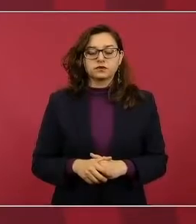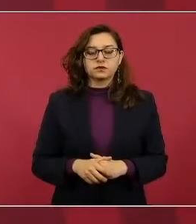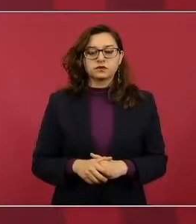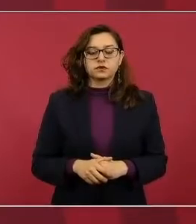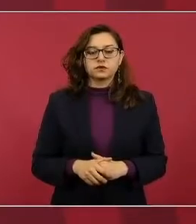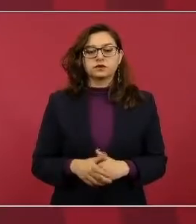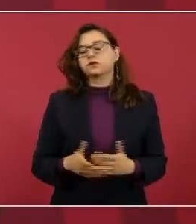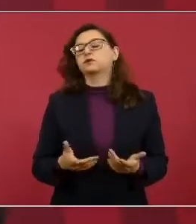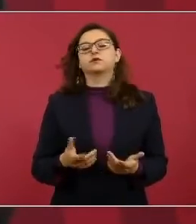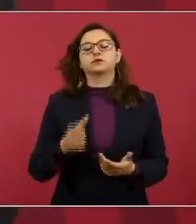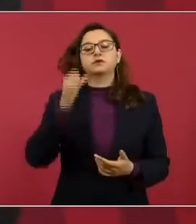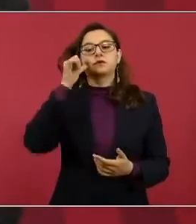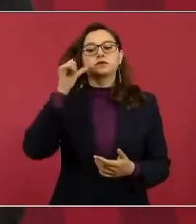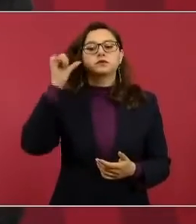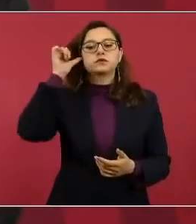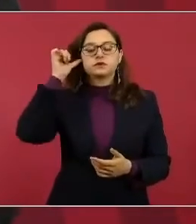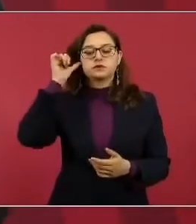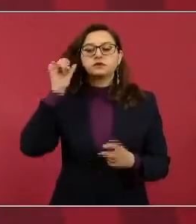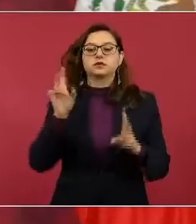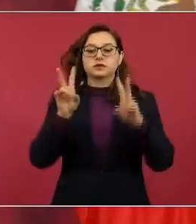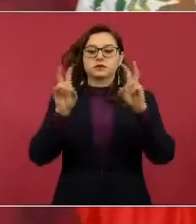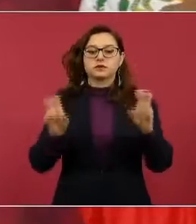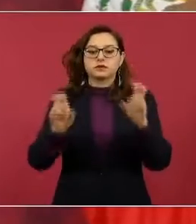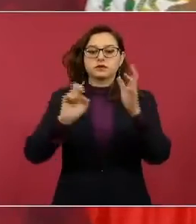la entrega gratuita de fertilizantes